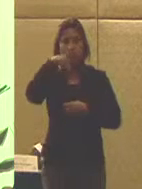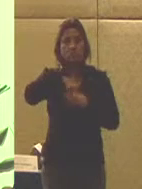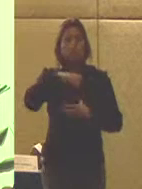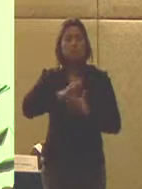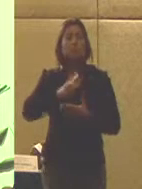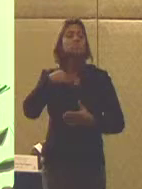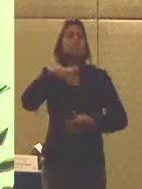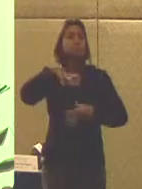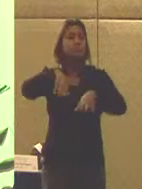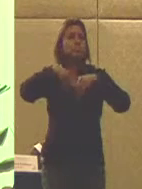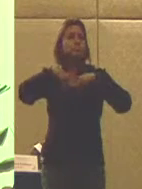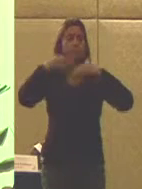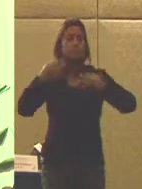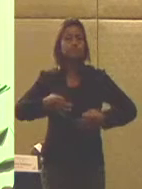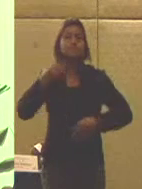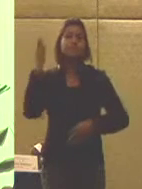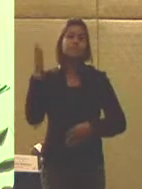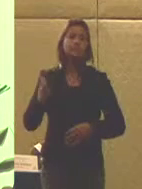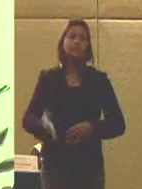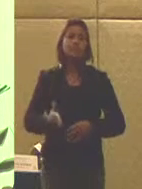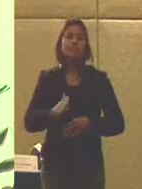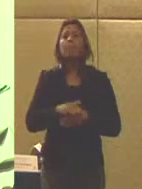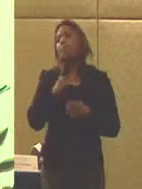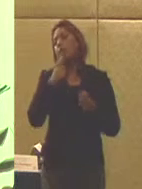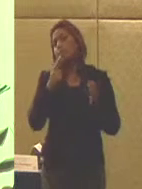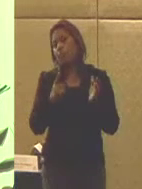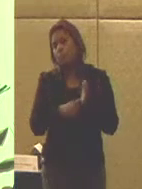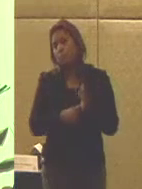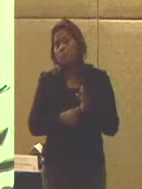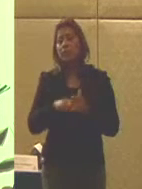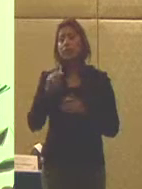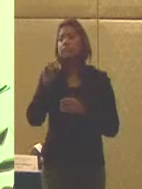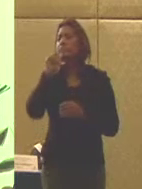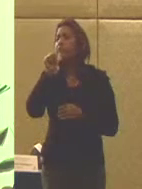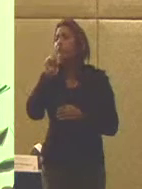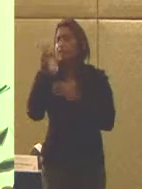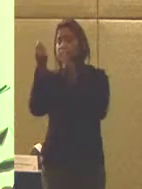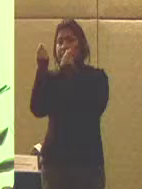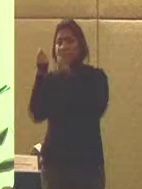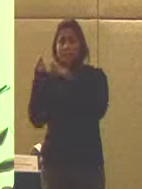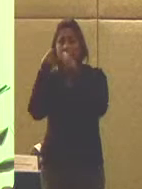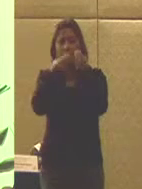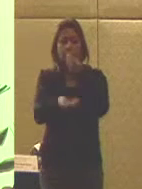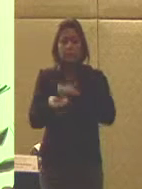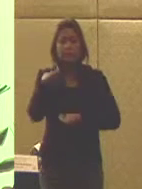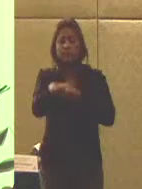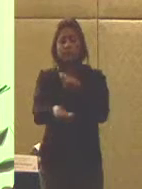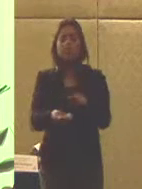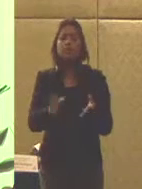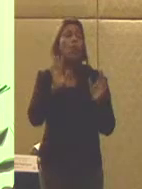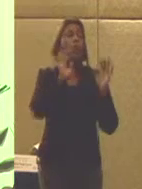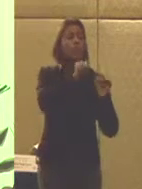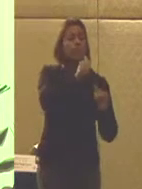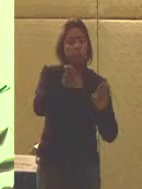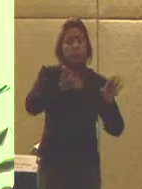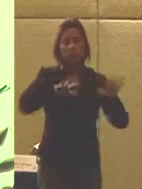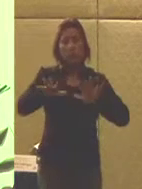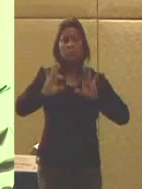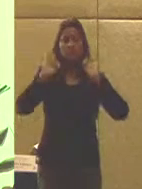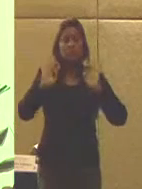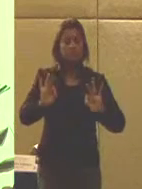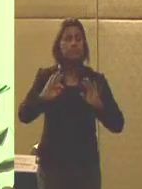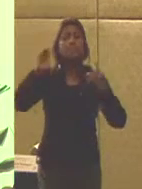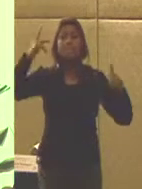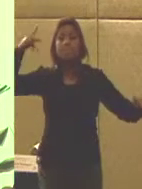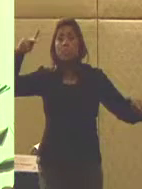han presentado, han sido la falta de recursos financieros, una mejor articulación institucional, debilidad de políticas